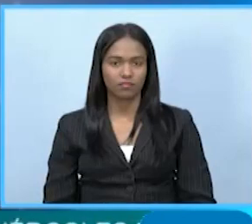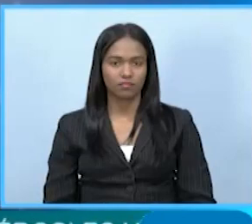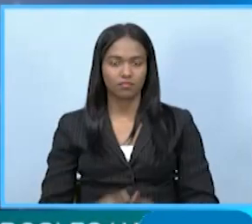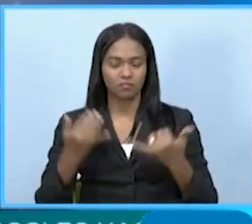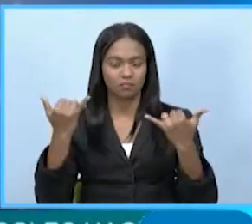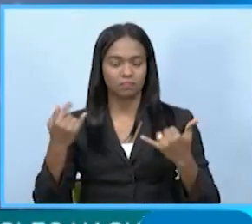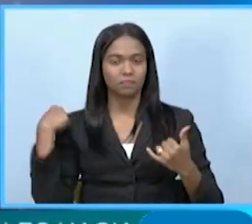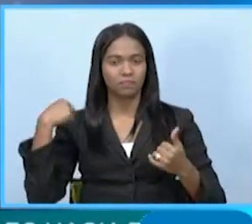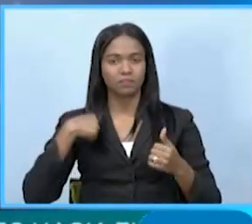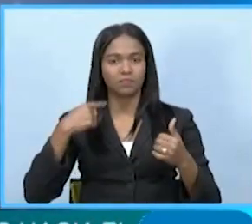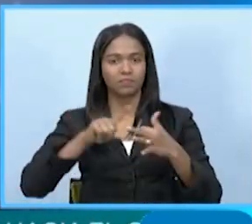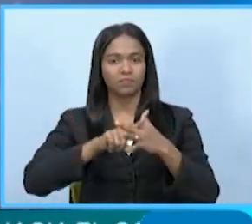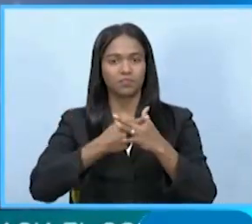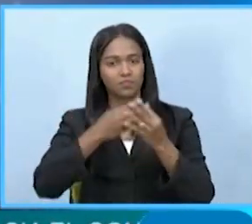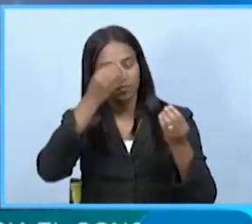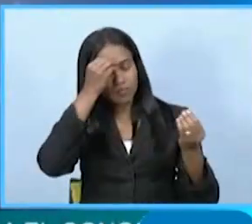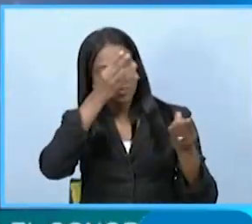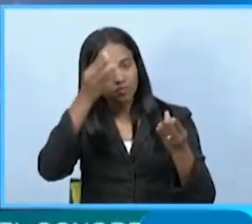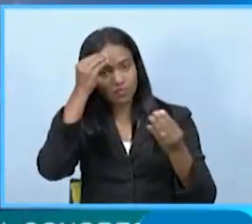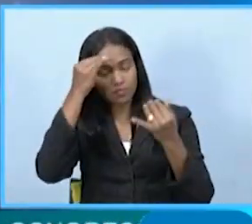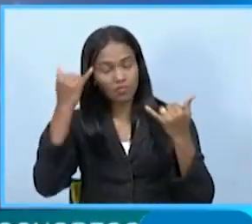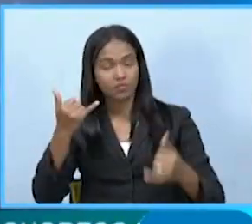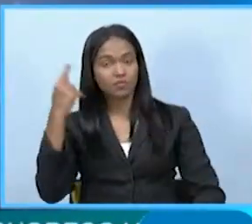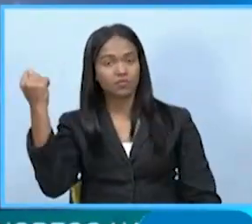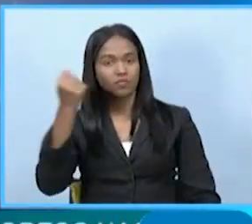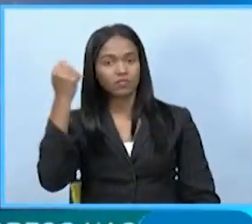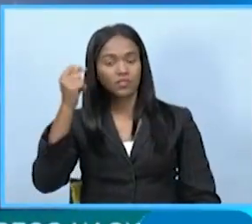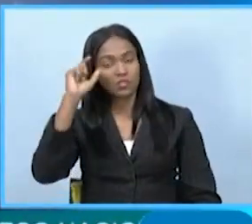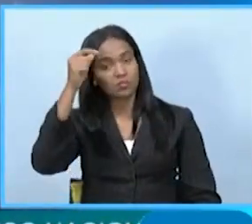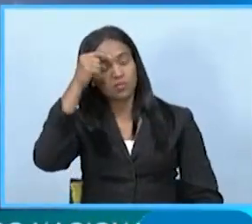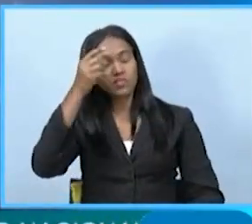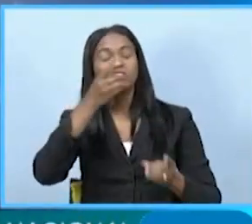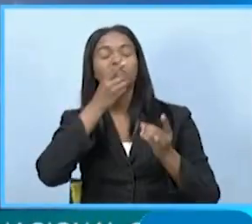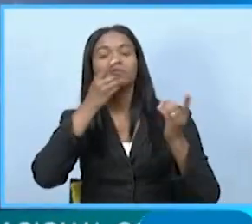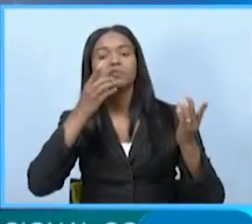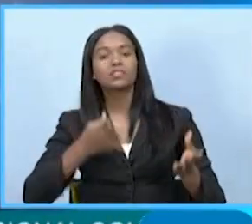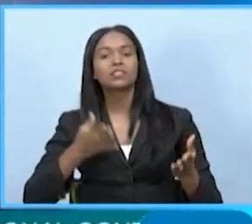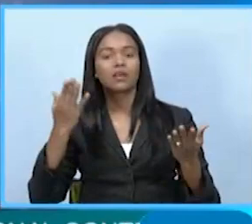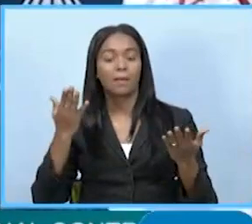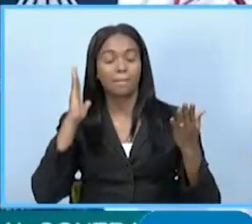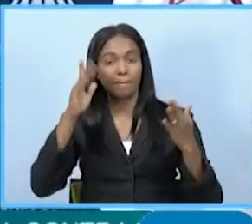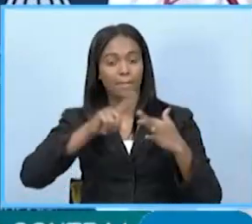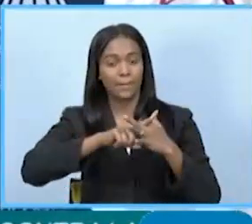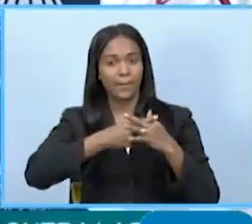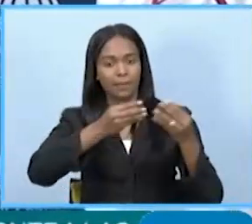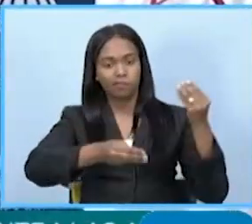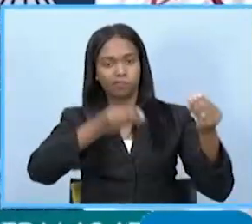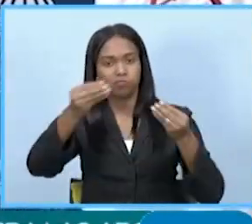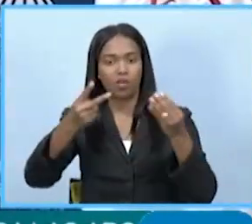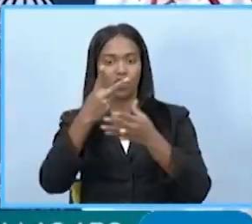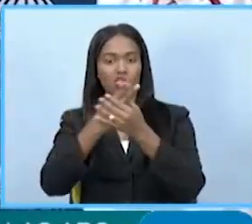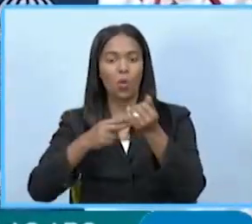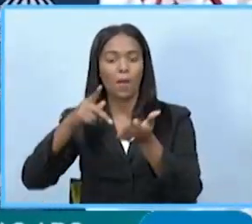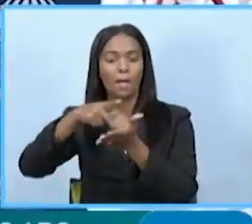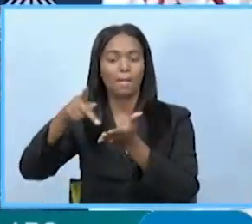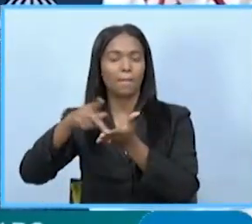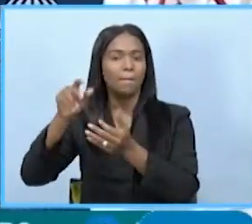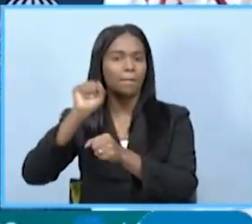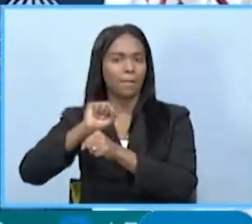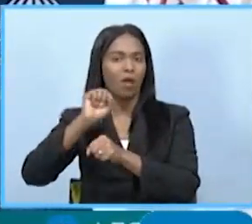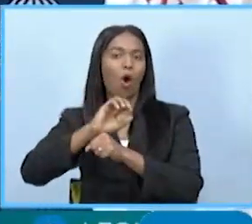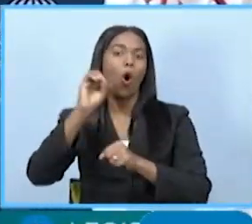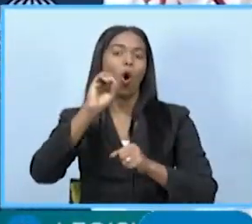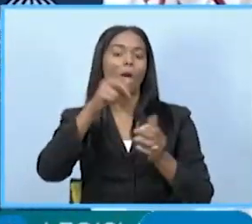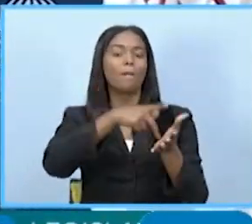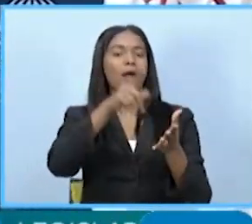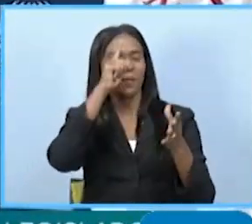Amigos, iniciamos con las informaciones de este martes. El gobierno dominicano comenzará a entregar el doble sueldo o regalía pascual a